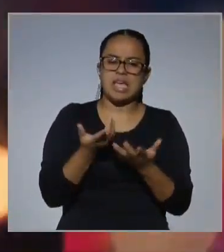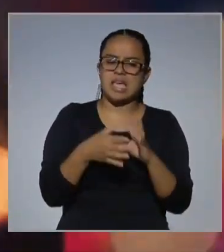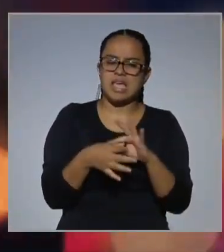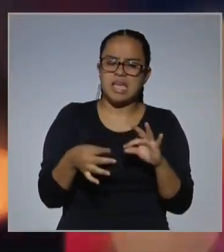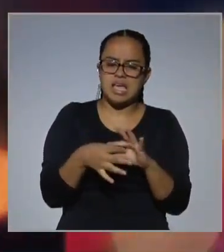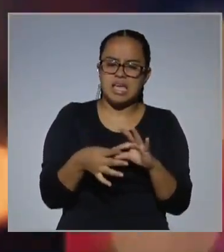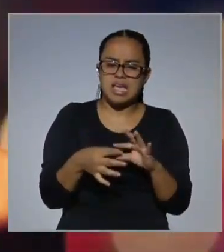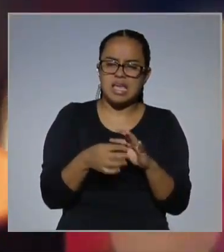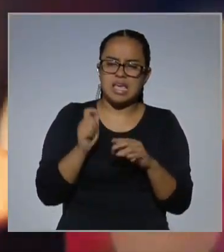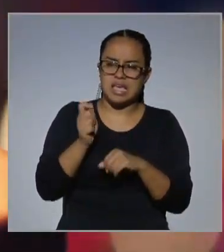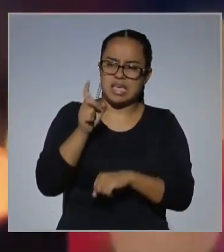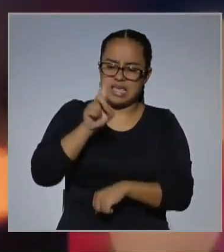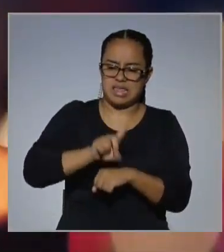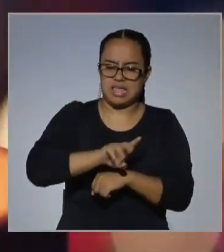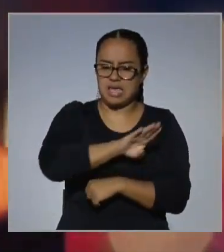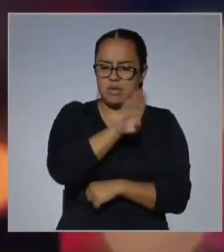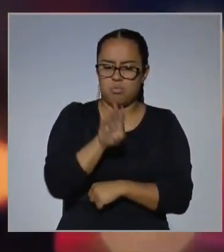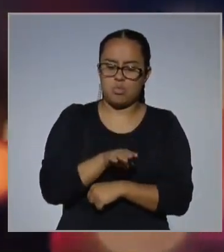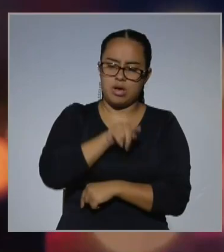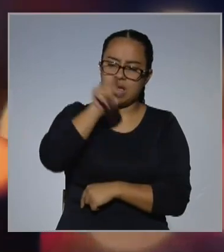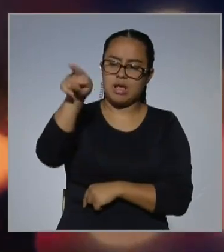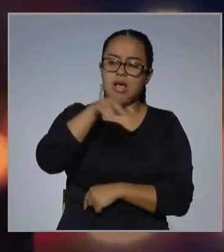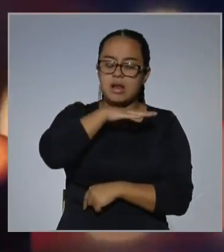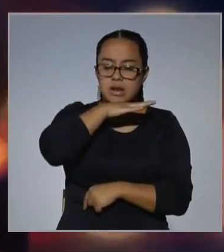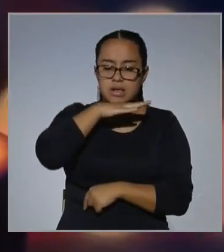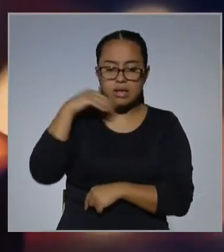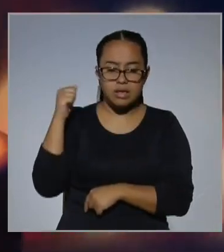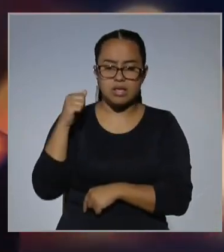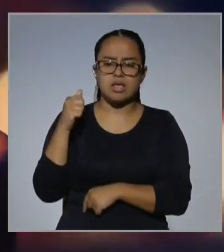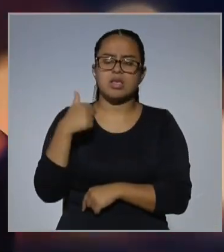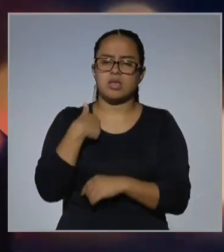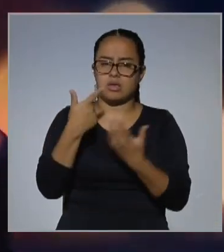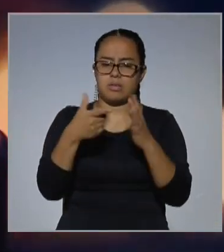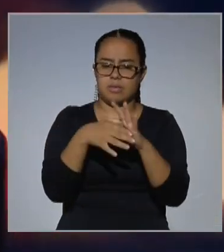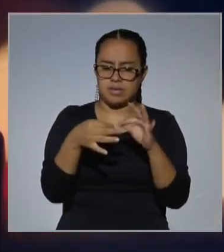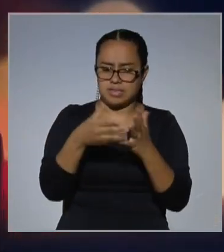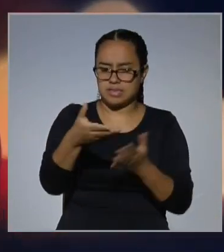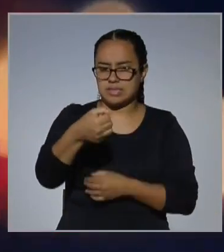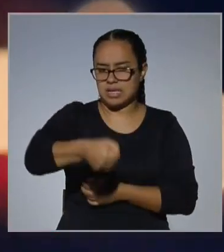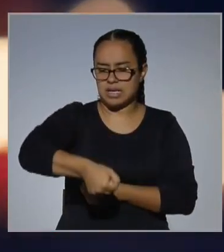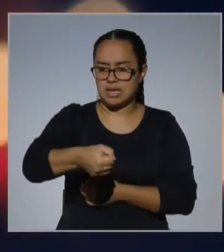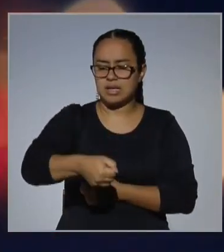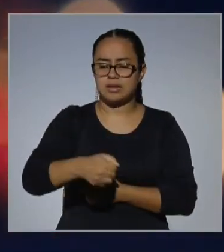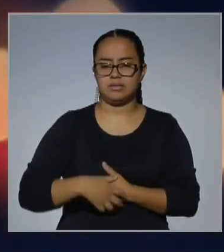sobre el Día de los Muertos en Alemania y les dejo con un gran saludo.